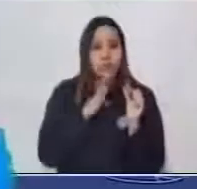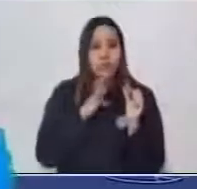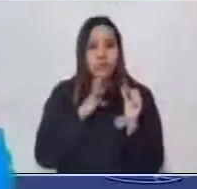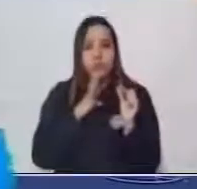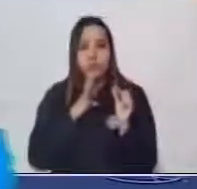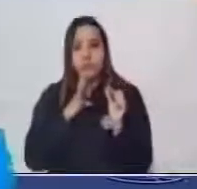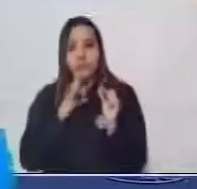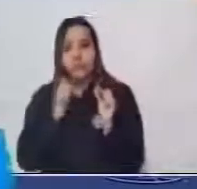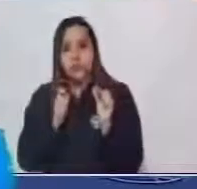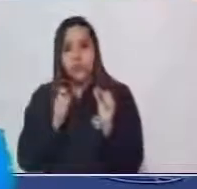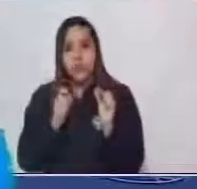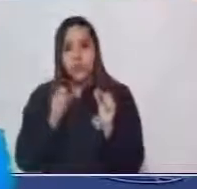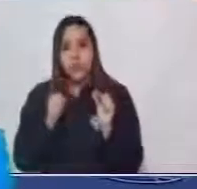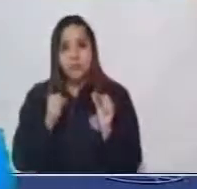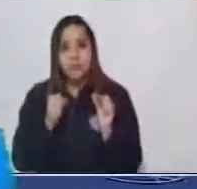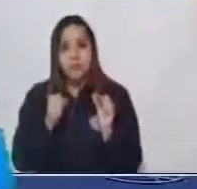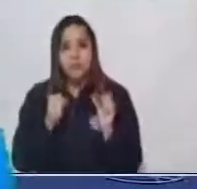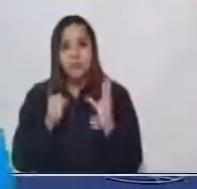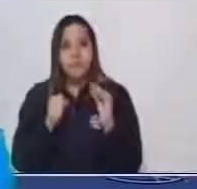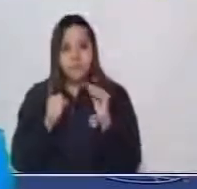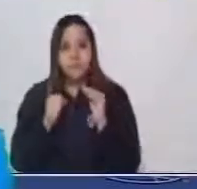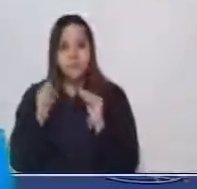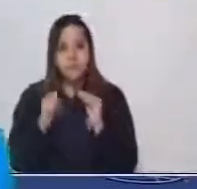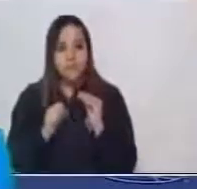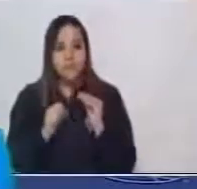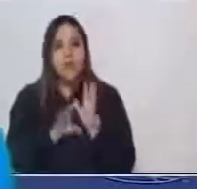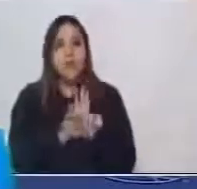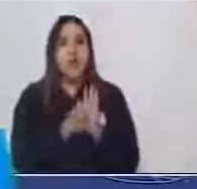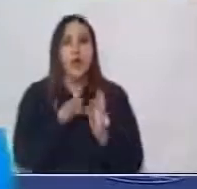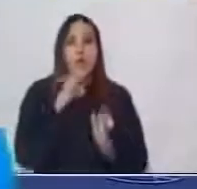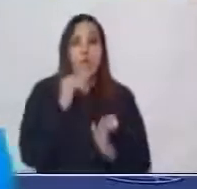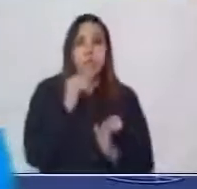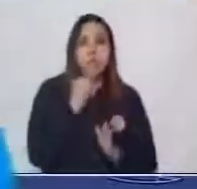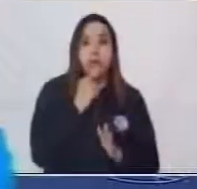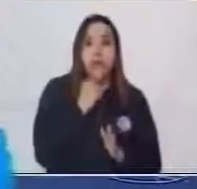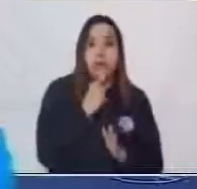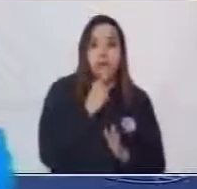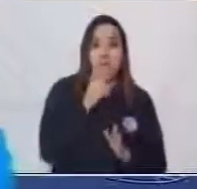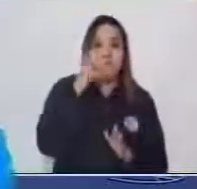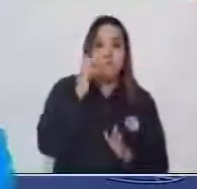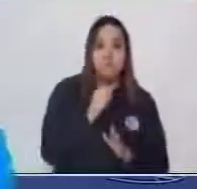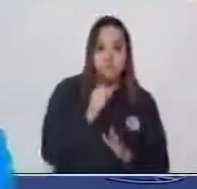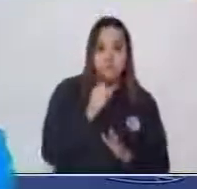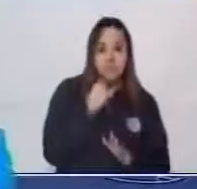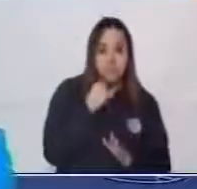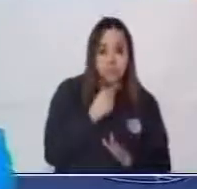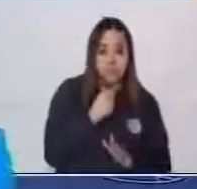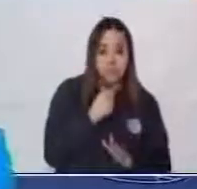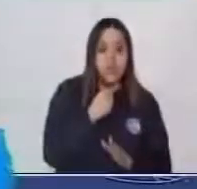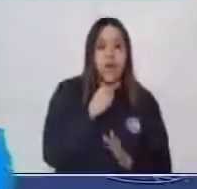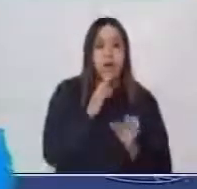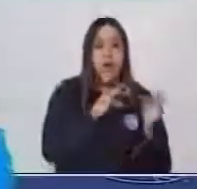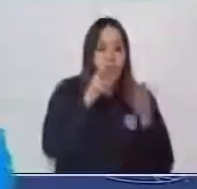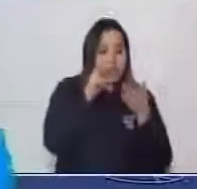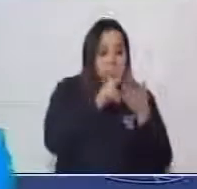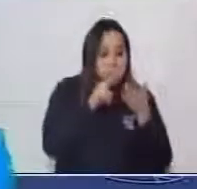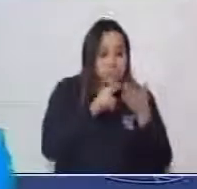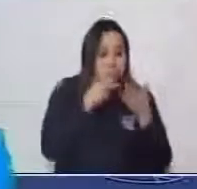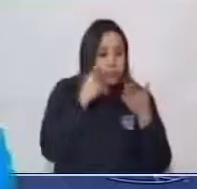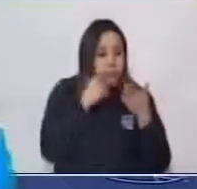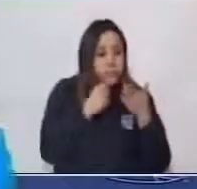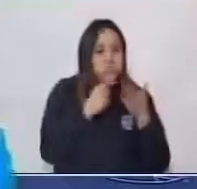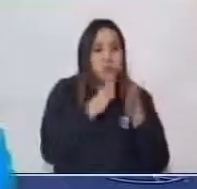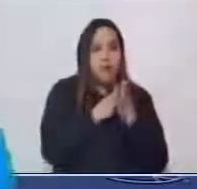por tanto tiempo, o que nos quedemos callados cuando estamos leyendo únicamente con la vista, nuestra mente por tanto